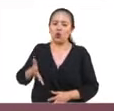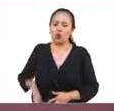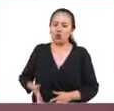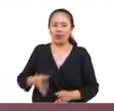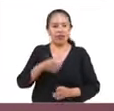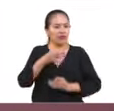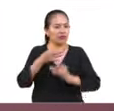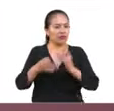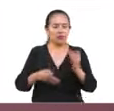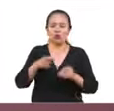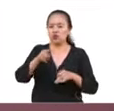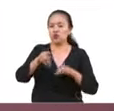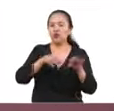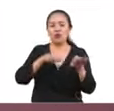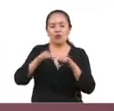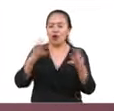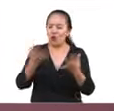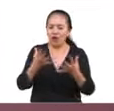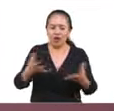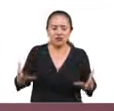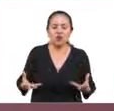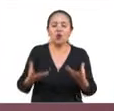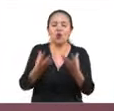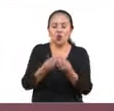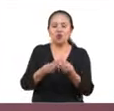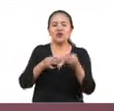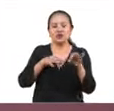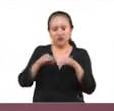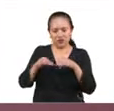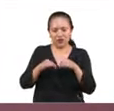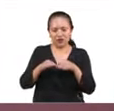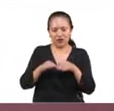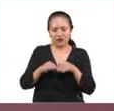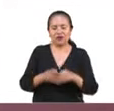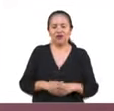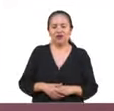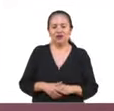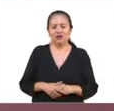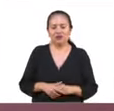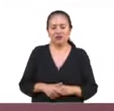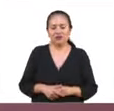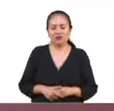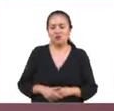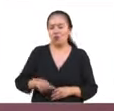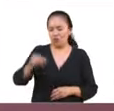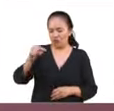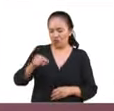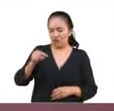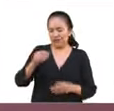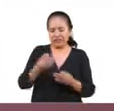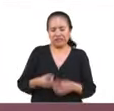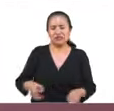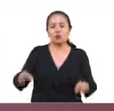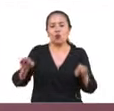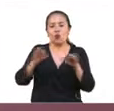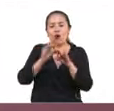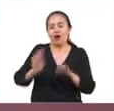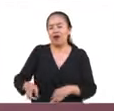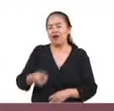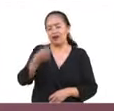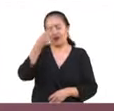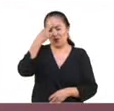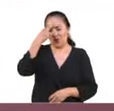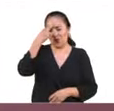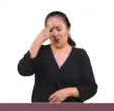hemos construido entre todas. También es momento de recordar a nuestra